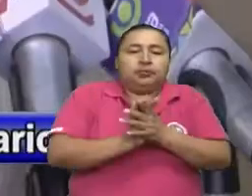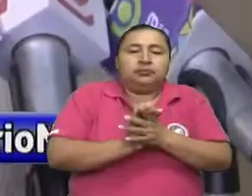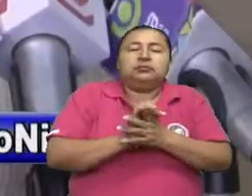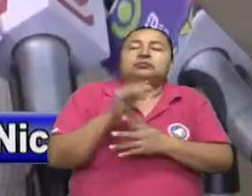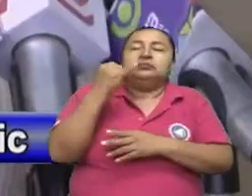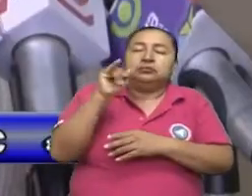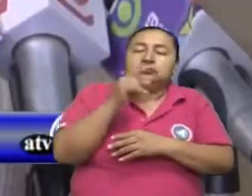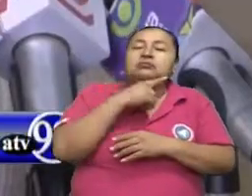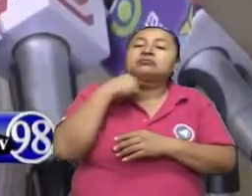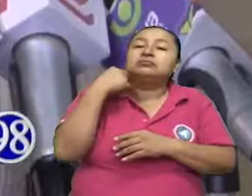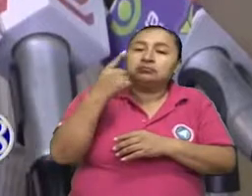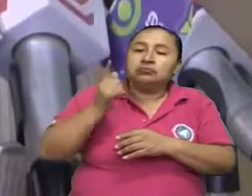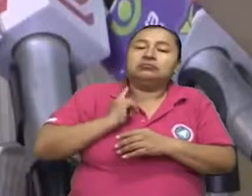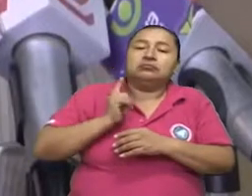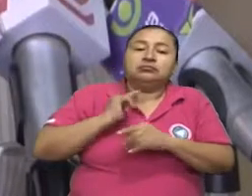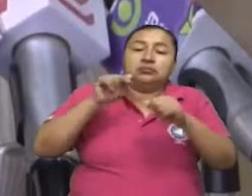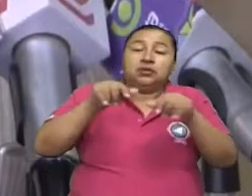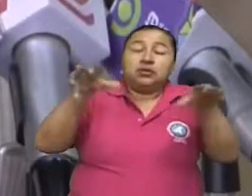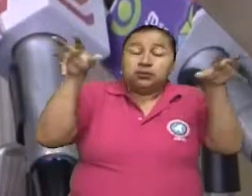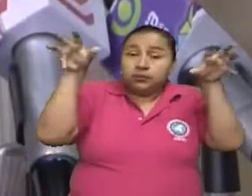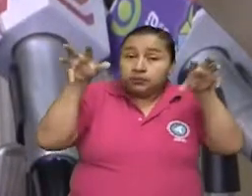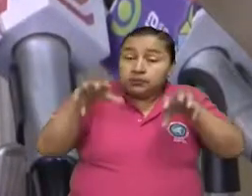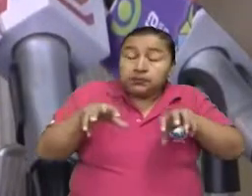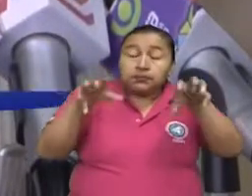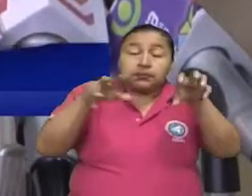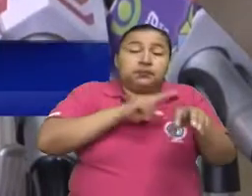Efectivamente, hemos tenido, estas lluvias han venido